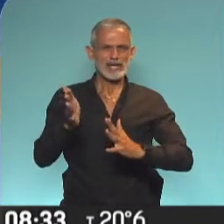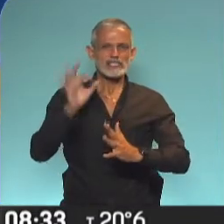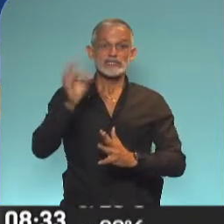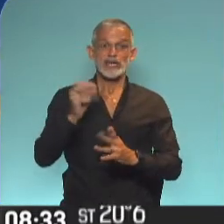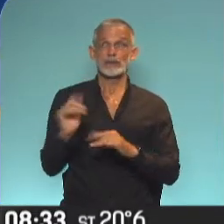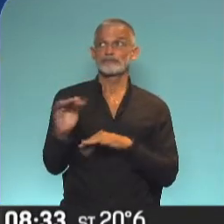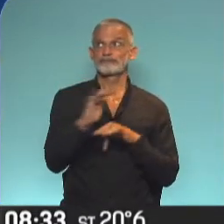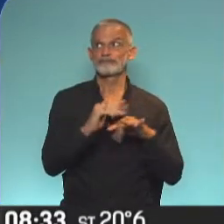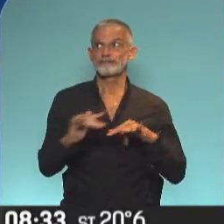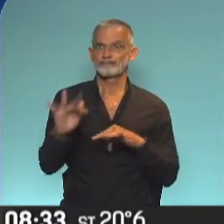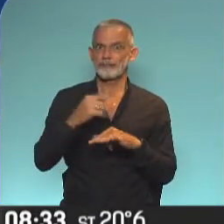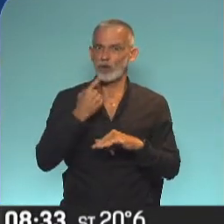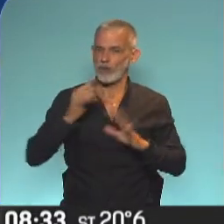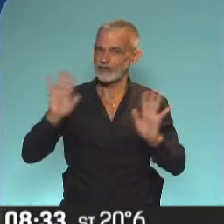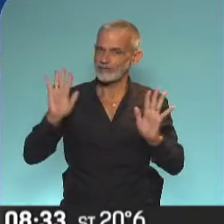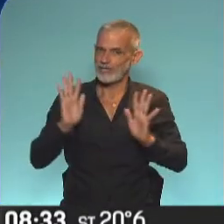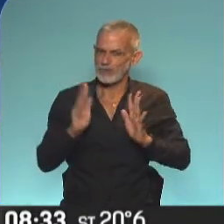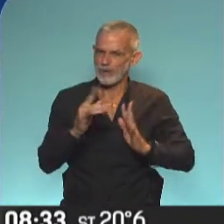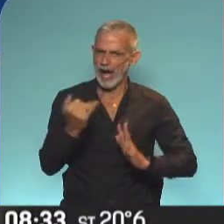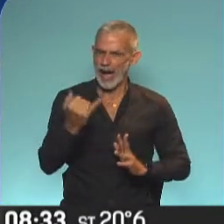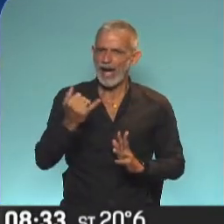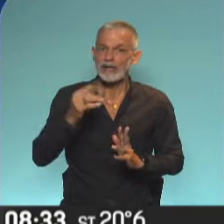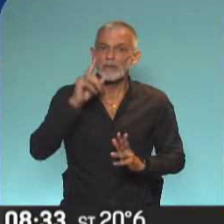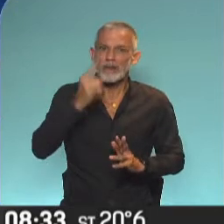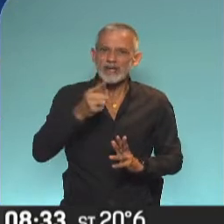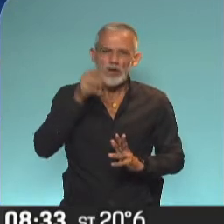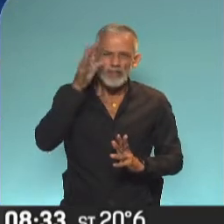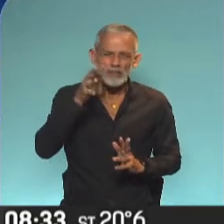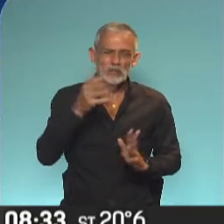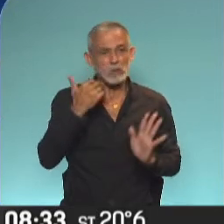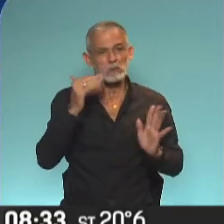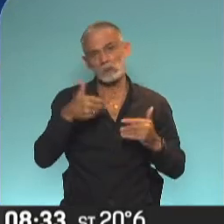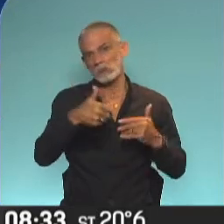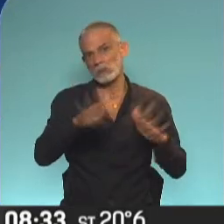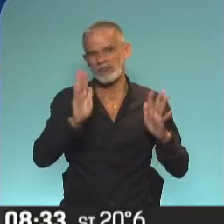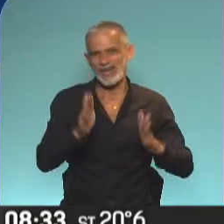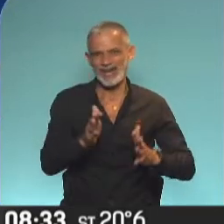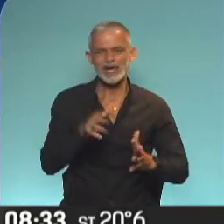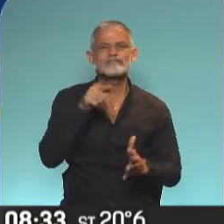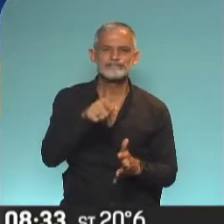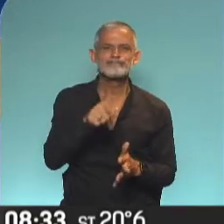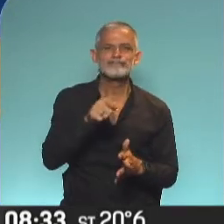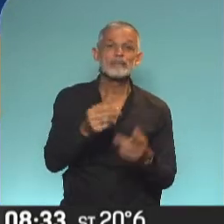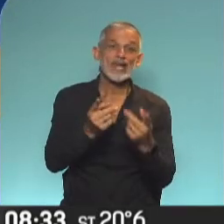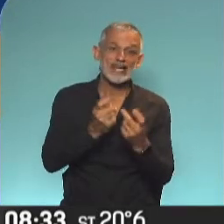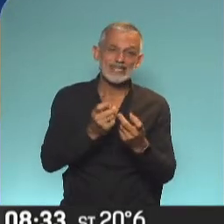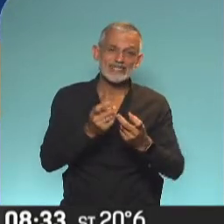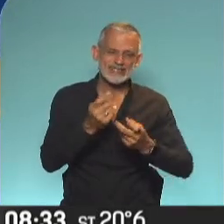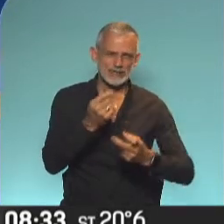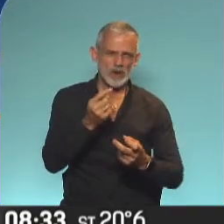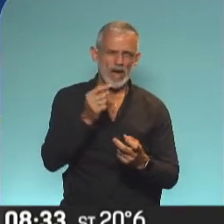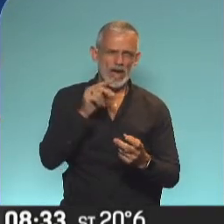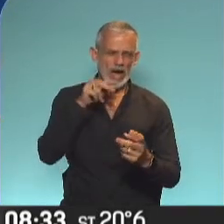que hay alerta de la peligrosidad latente? Bueno, me parece que todo eso requiere de una mirada y